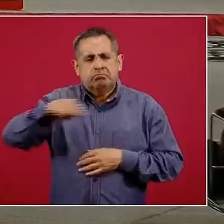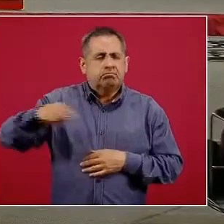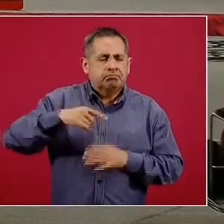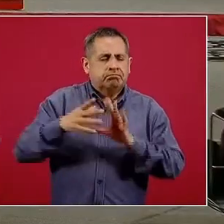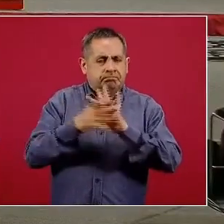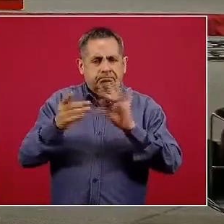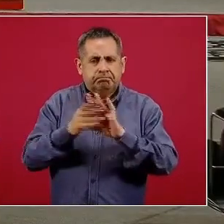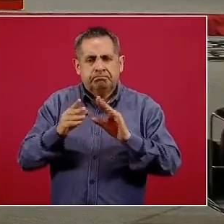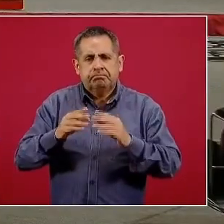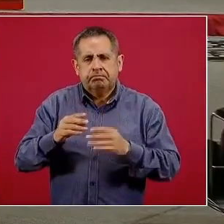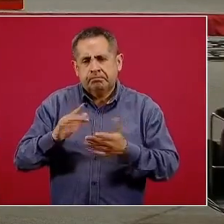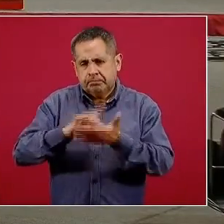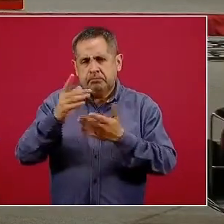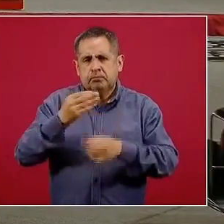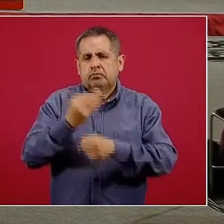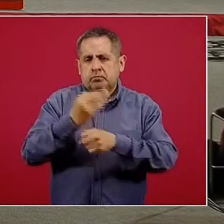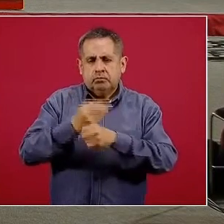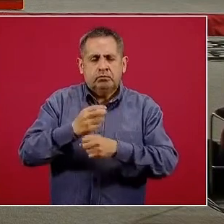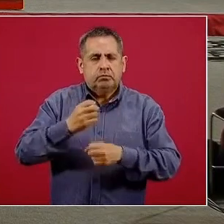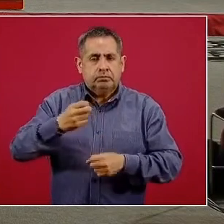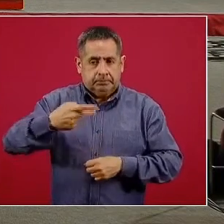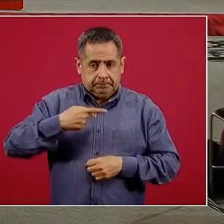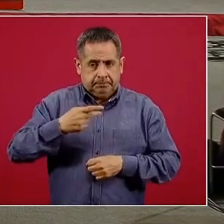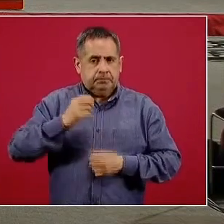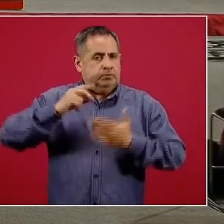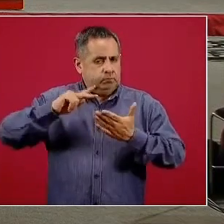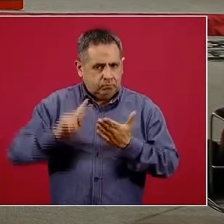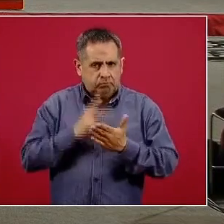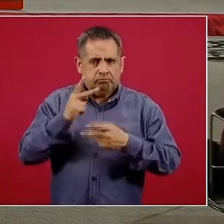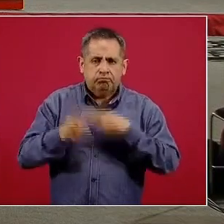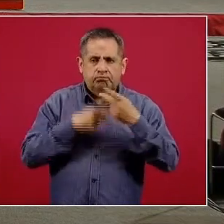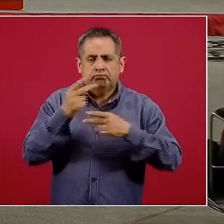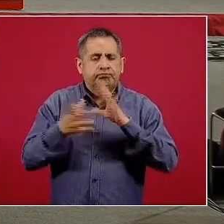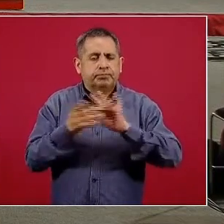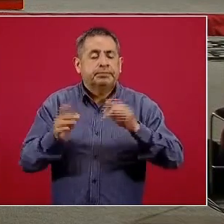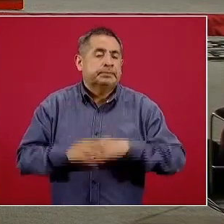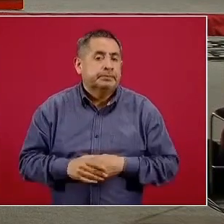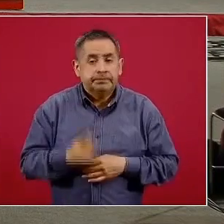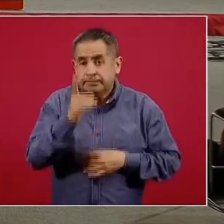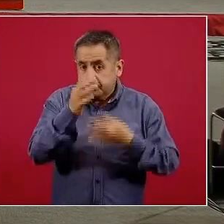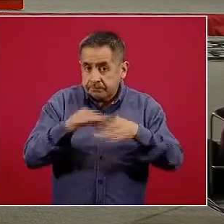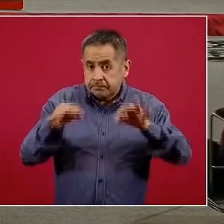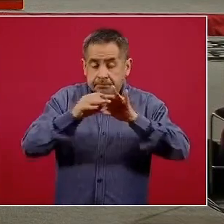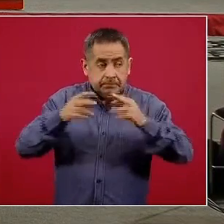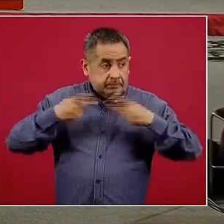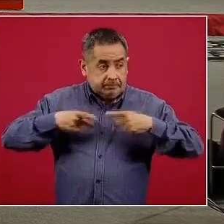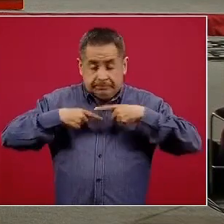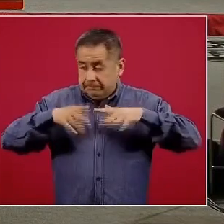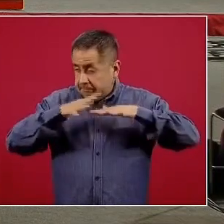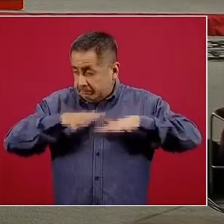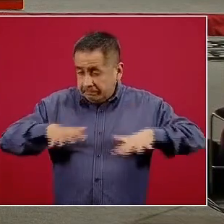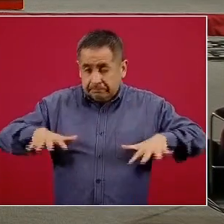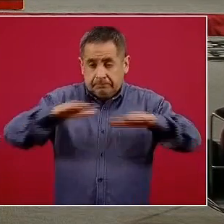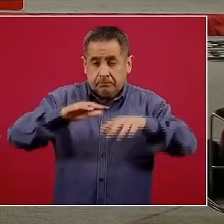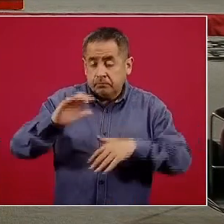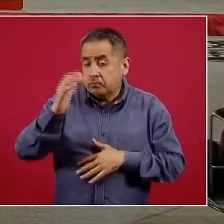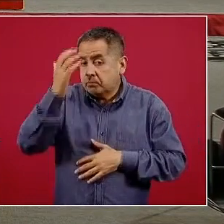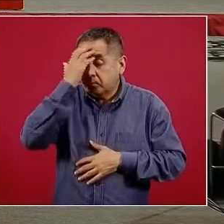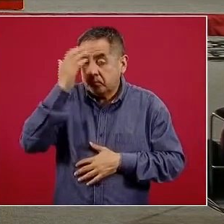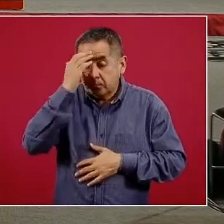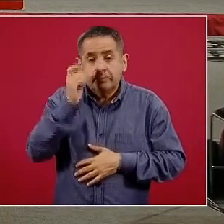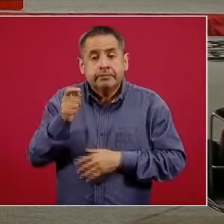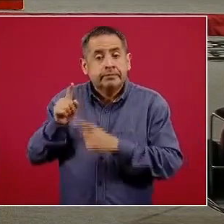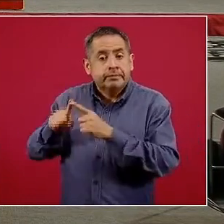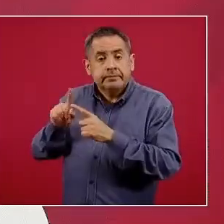pero gracias por la oportunidad con su pregunta de enfatizarlos. Es importante que la población conozca que la